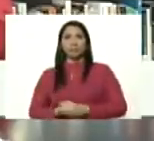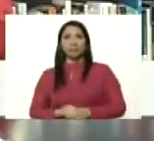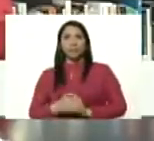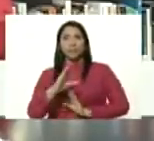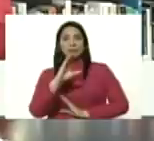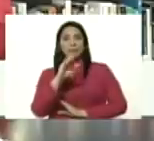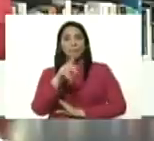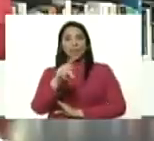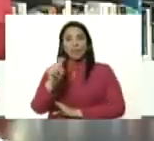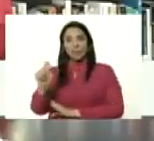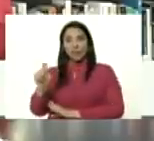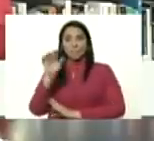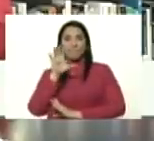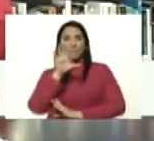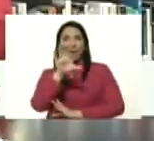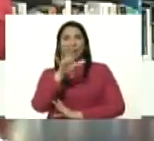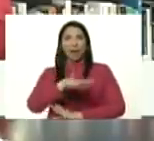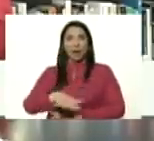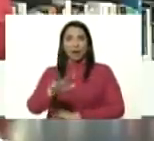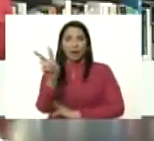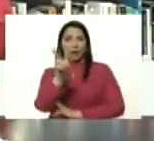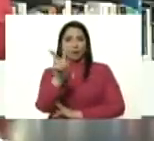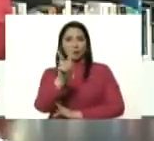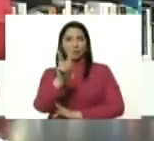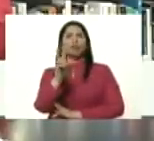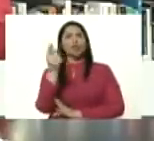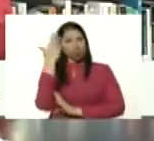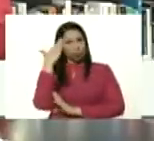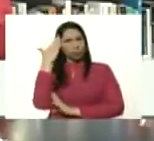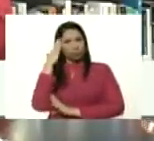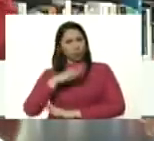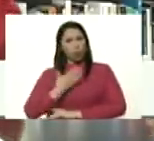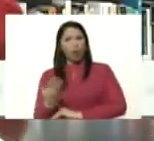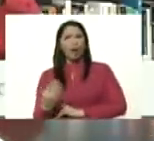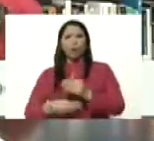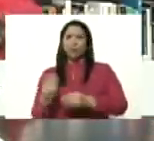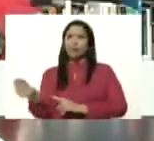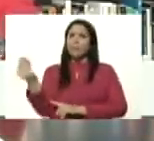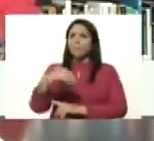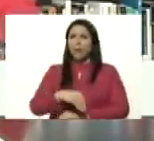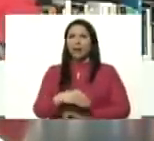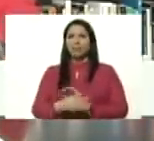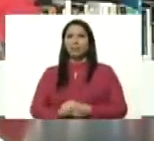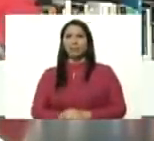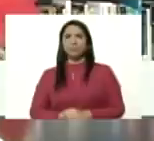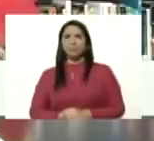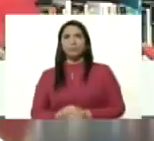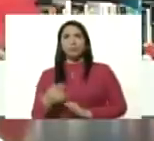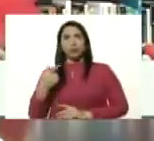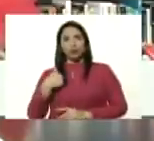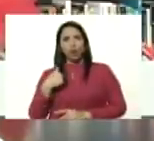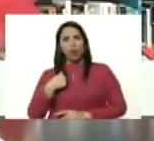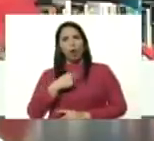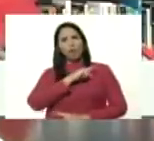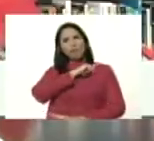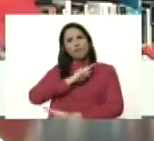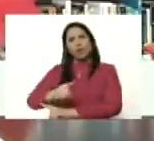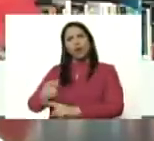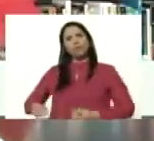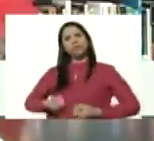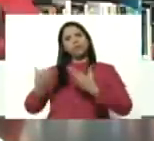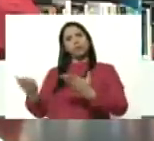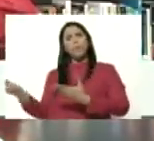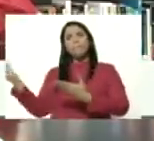CPT del país. Yo sé que puedo hacer más. Más que lo sé, estoy obligado a dar